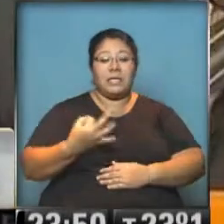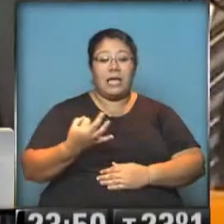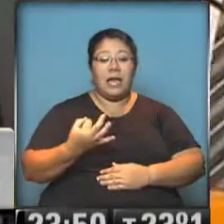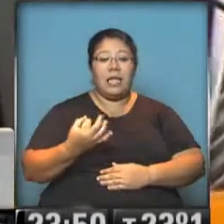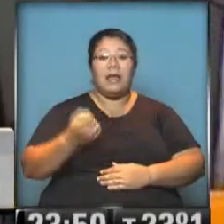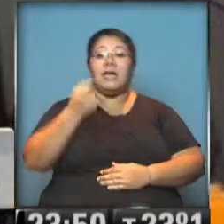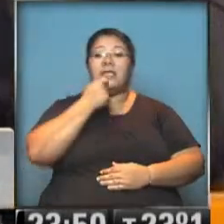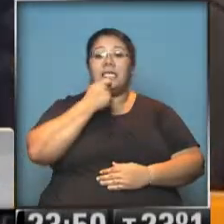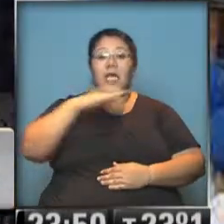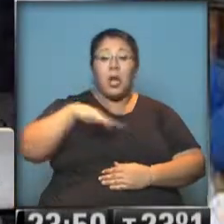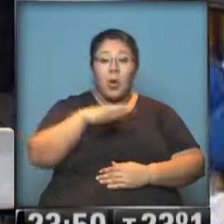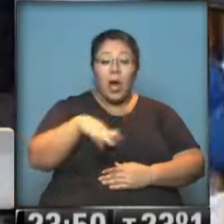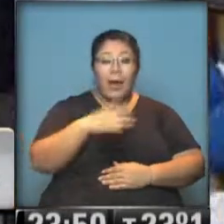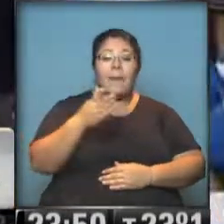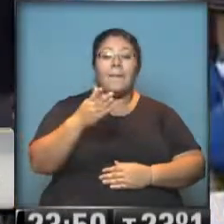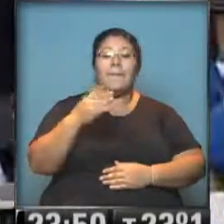ciudadanos puedan incorporarla.